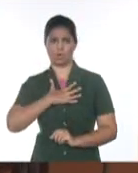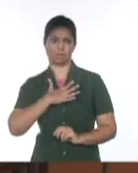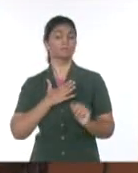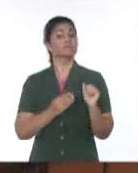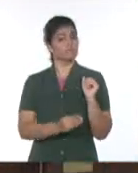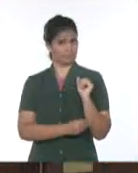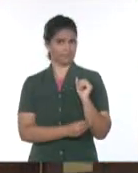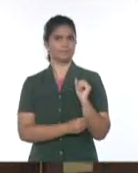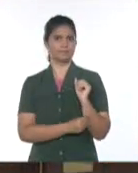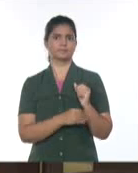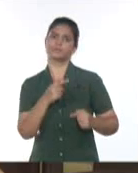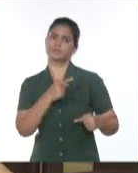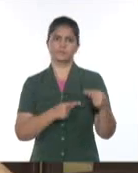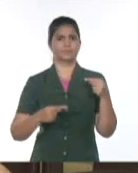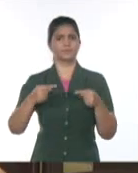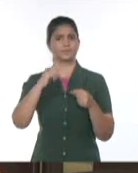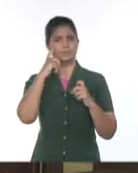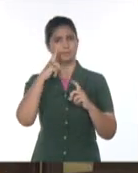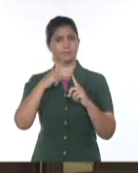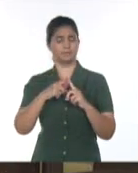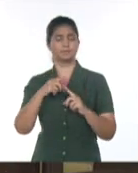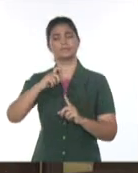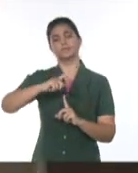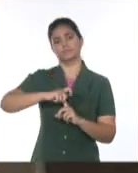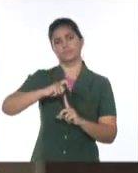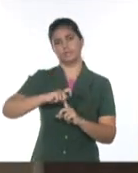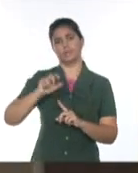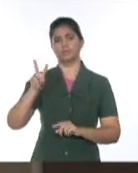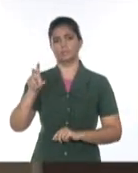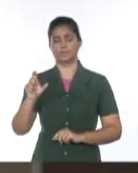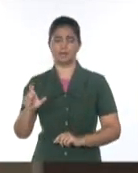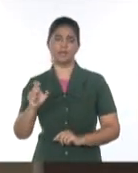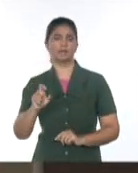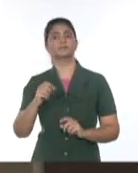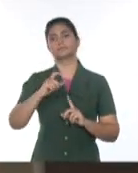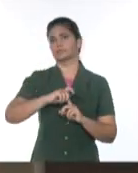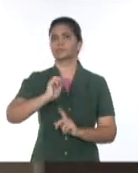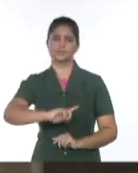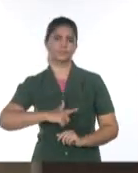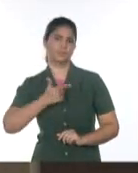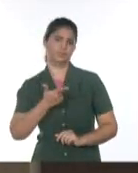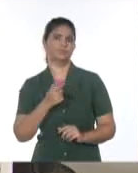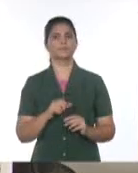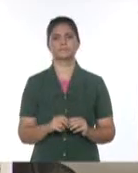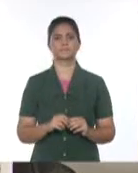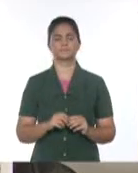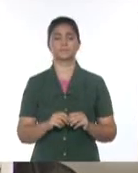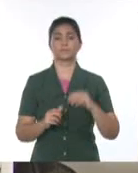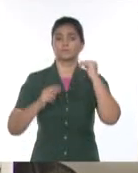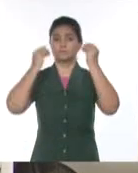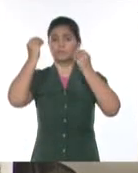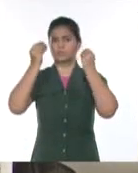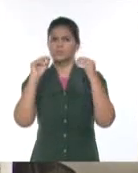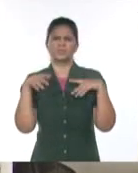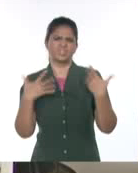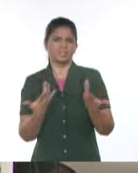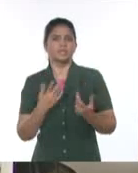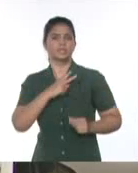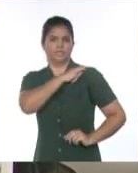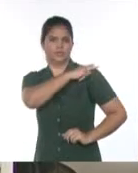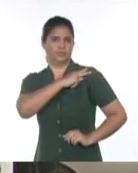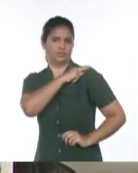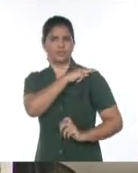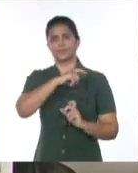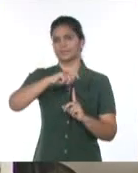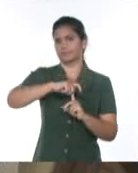la misión fundamental que tiene el Sindicato de la Cultura. Preocupaciones como el liderazgo del sindicato y el refuerzo de su trabajo,